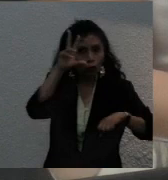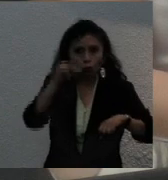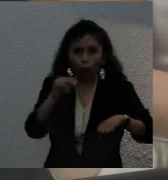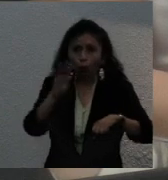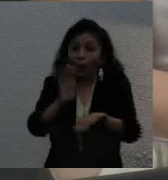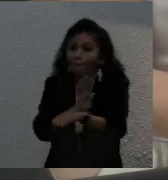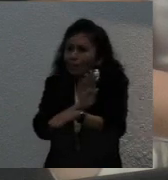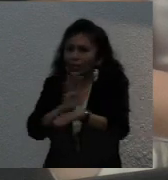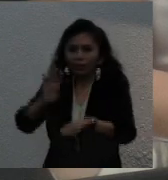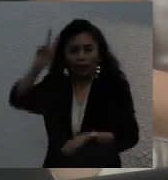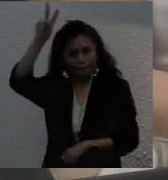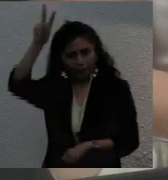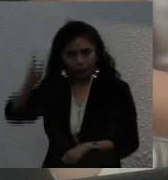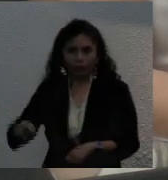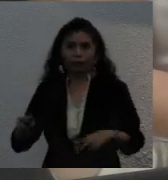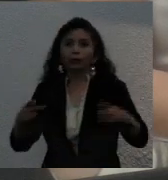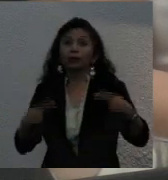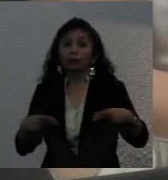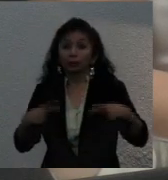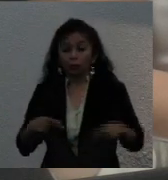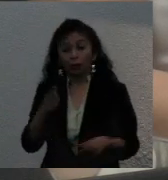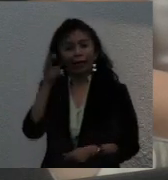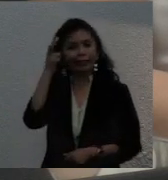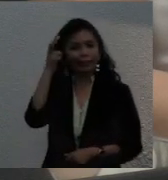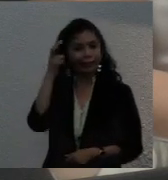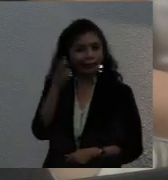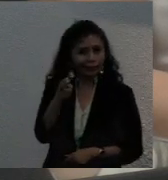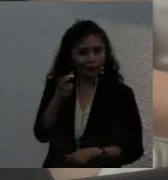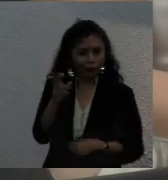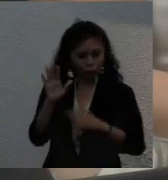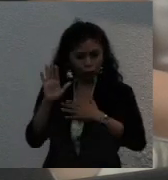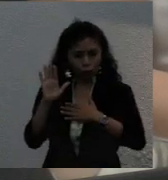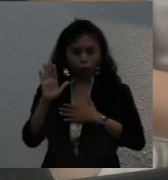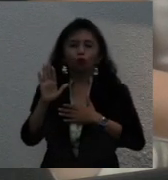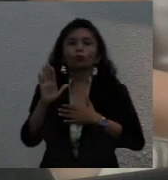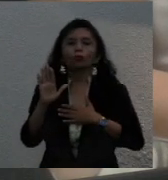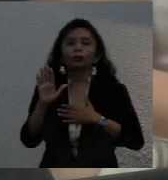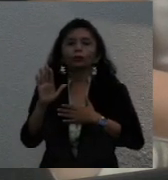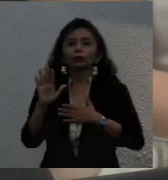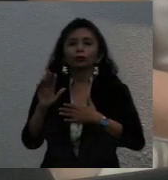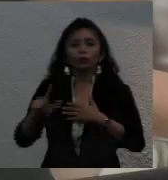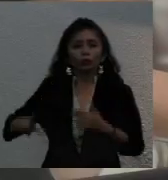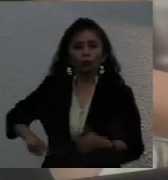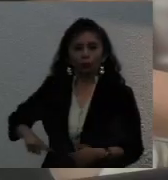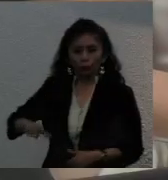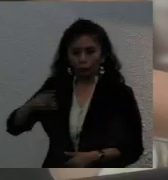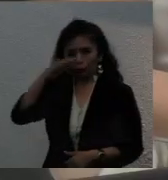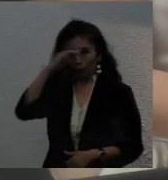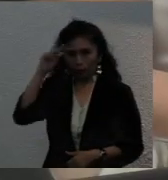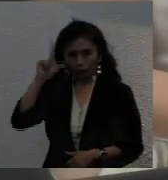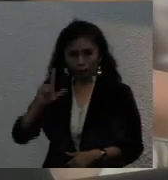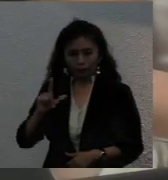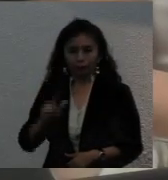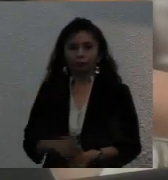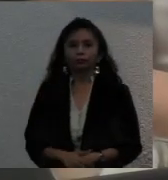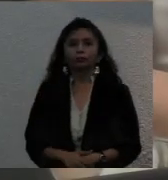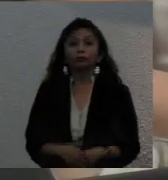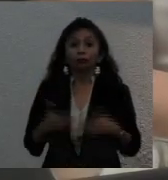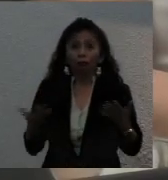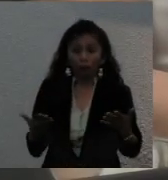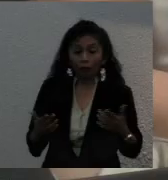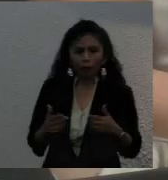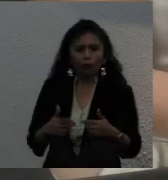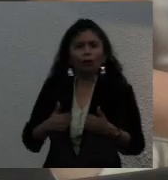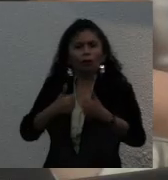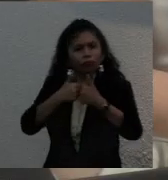real de las personas, y ese ha sido un compromiso frontal de esta administración. Desde nuestra